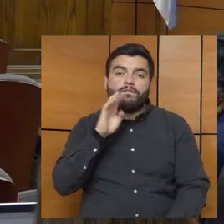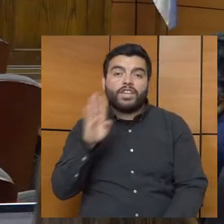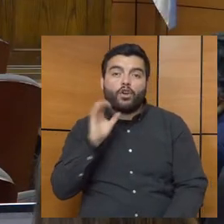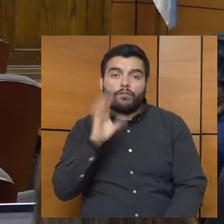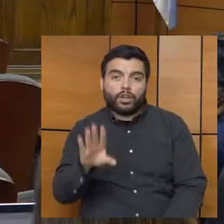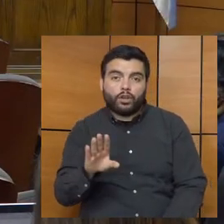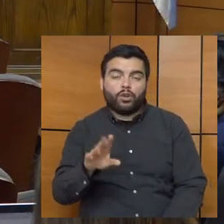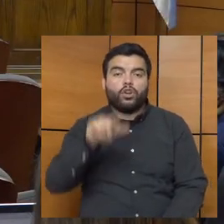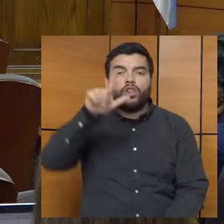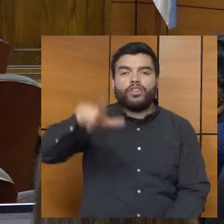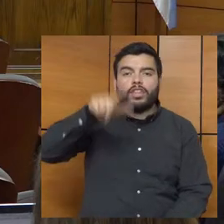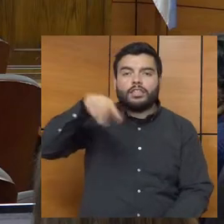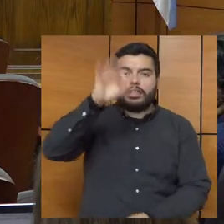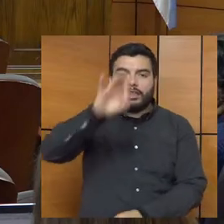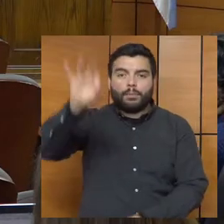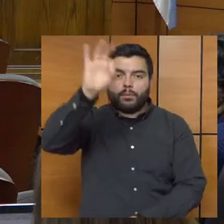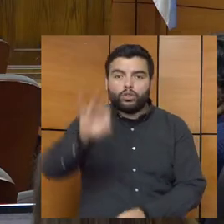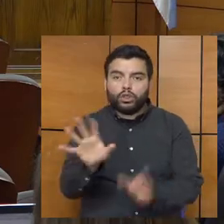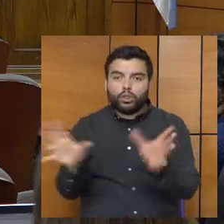17,3% aproximadamente.